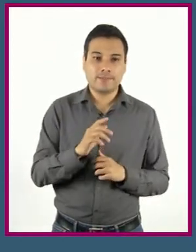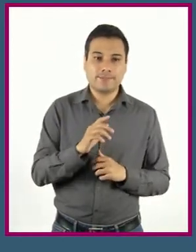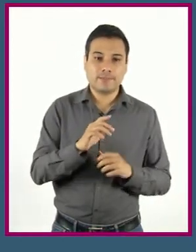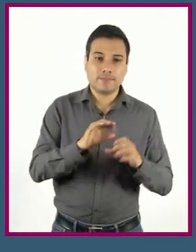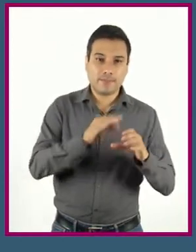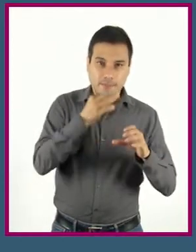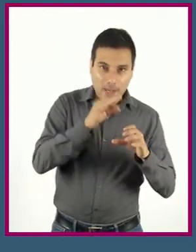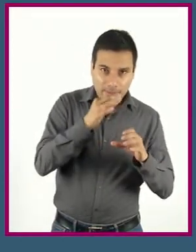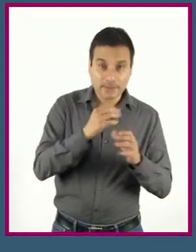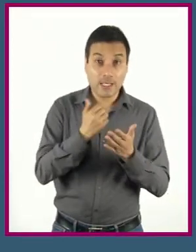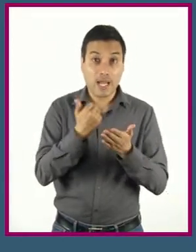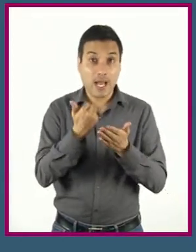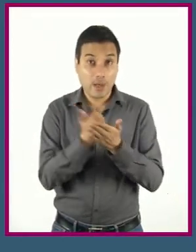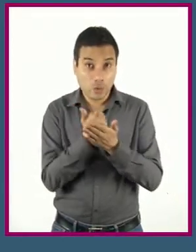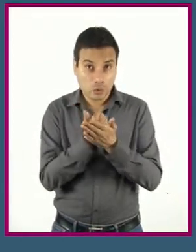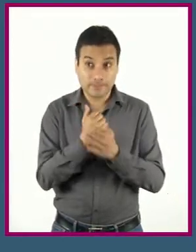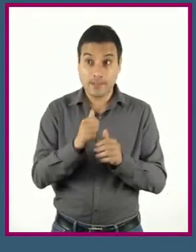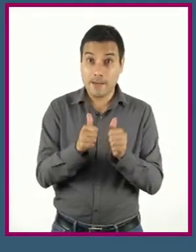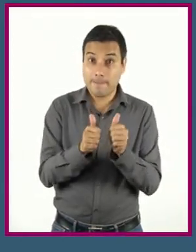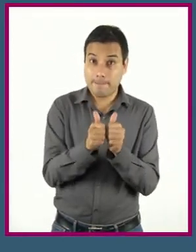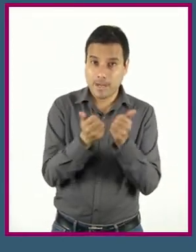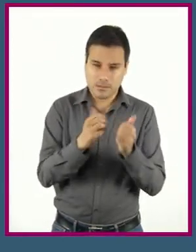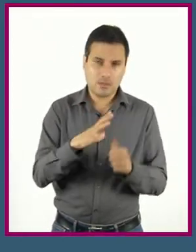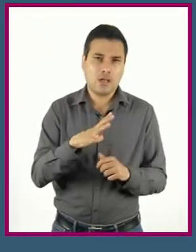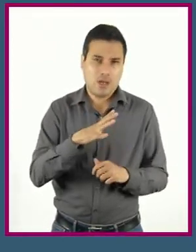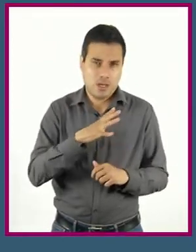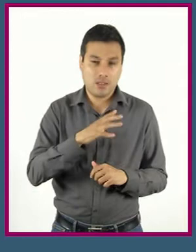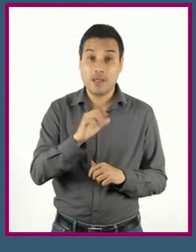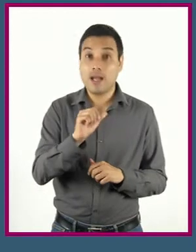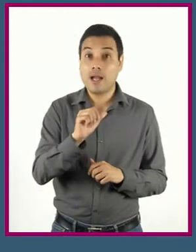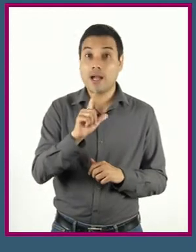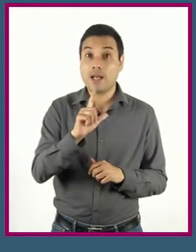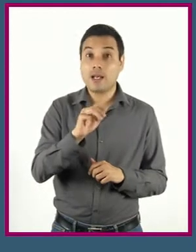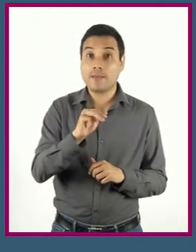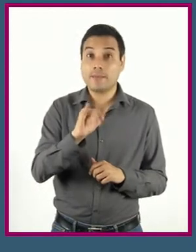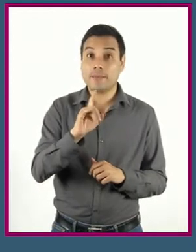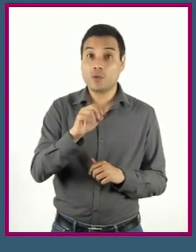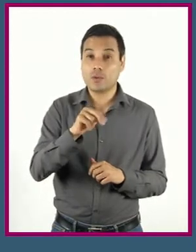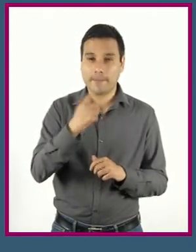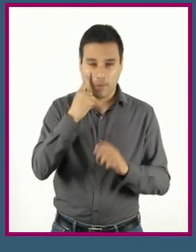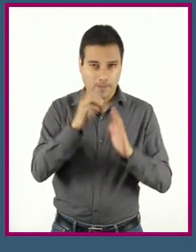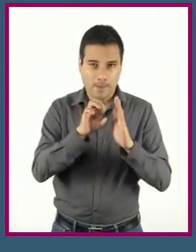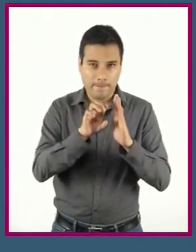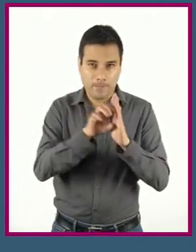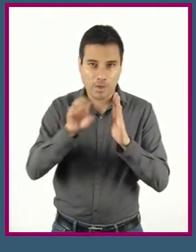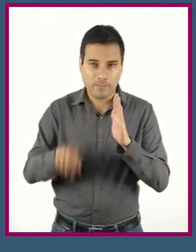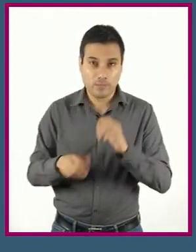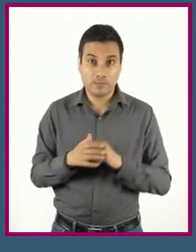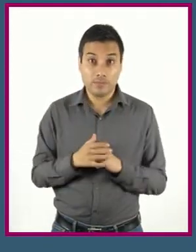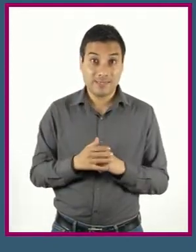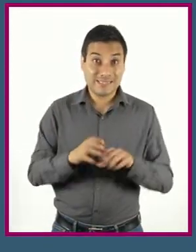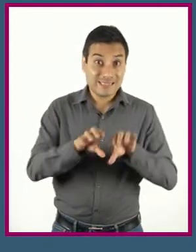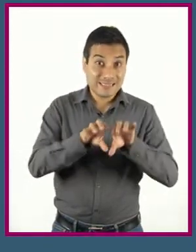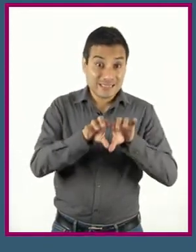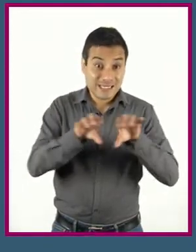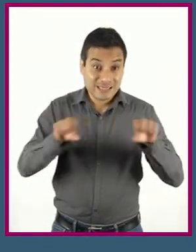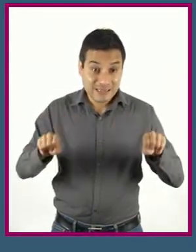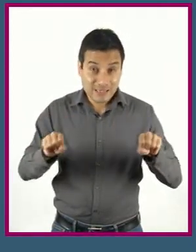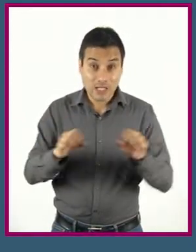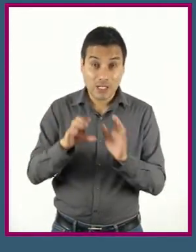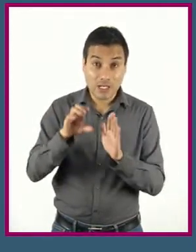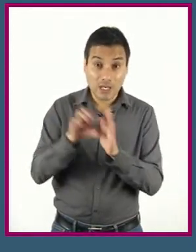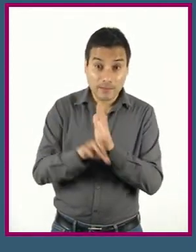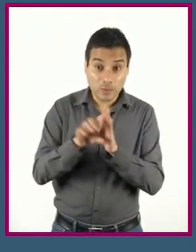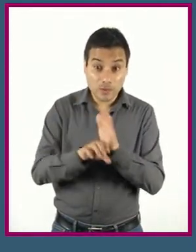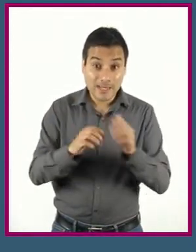pan contienen almidón y es algo normal. Pero cuando escuchamos que está en las salchichas, jamón o hasta en la leche